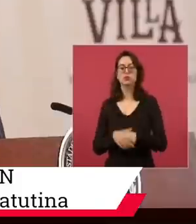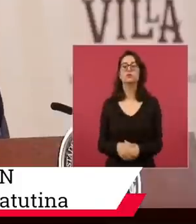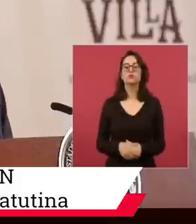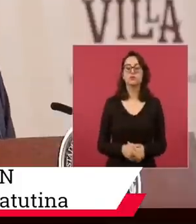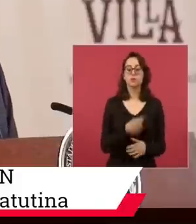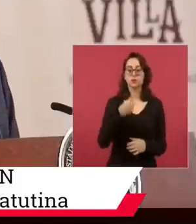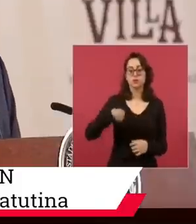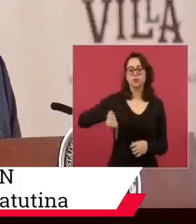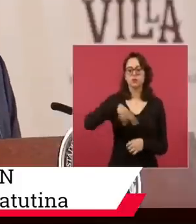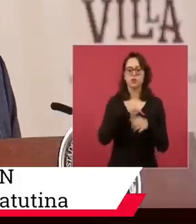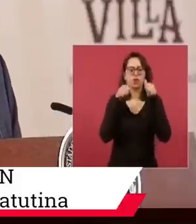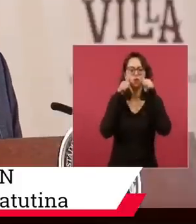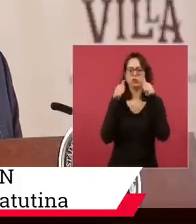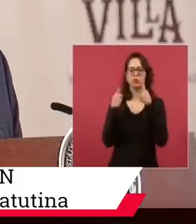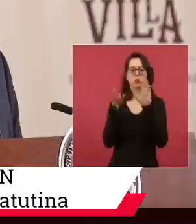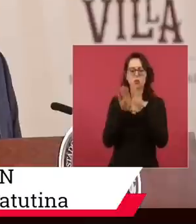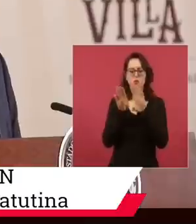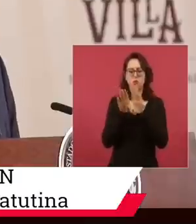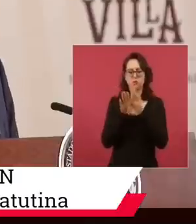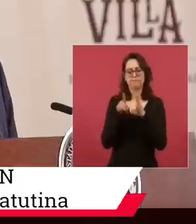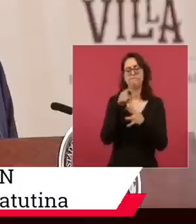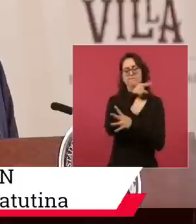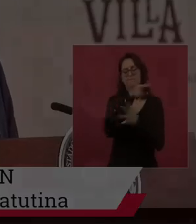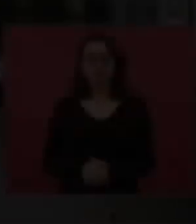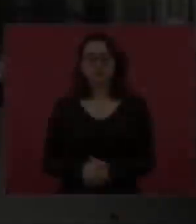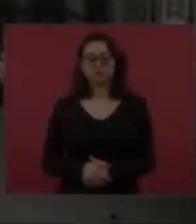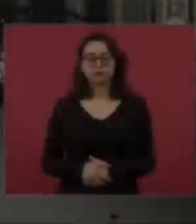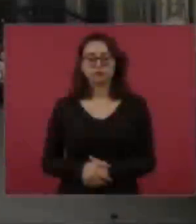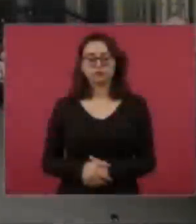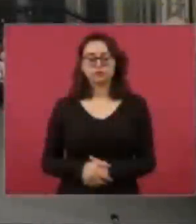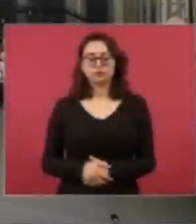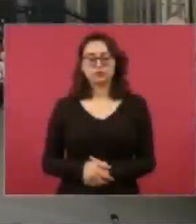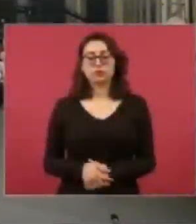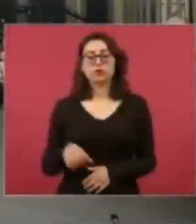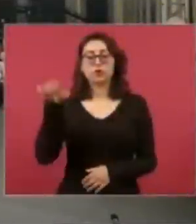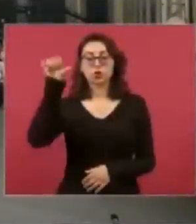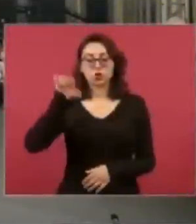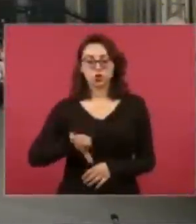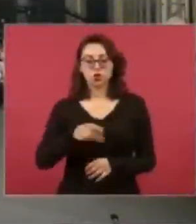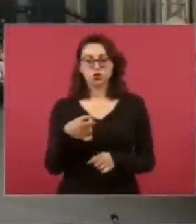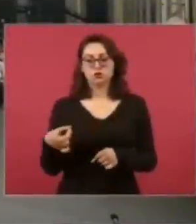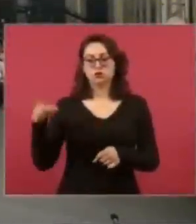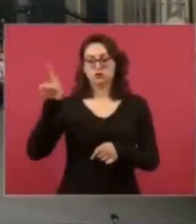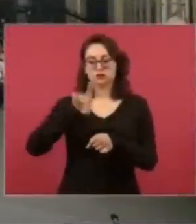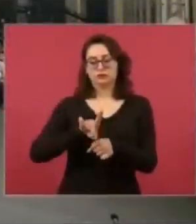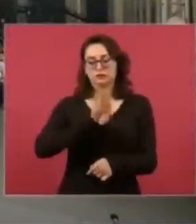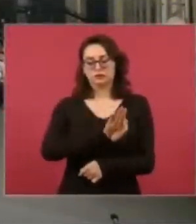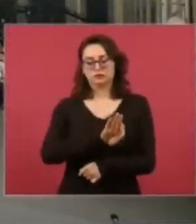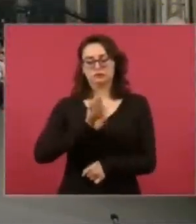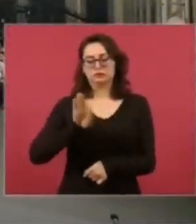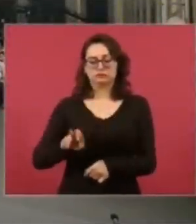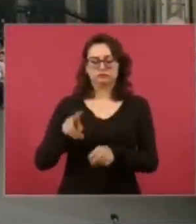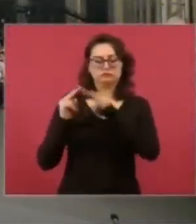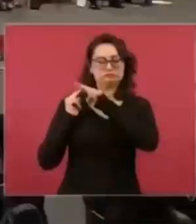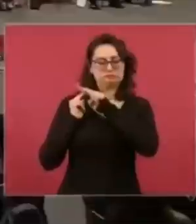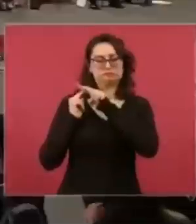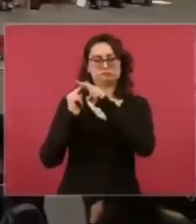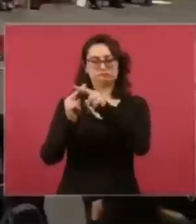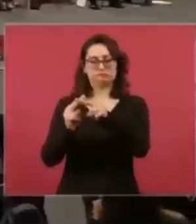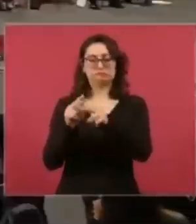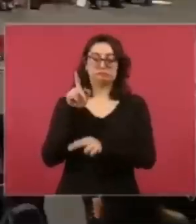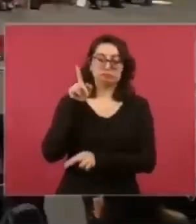pero vamos a ver parte del informe que presentó Alejandro Encinas aniversario de la lamentable tragedia del incendio de la guardería ABC